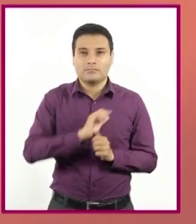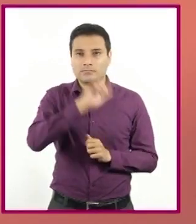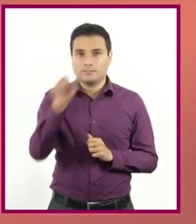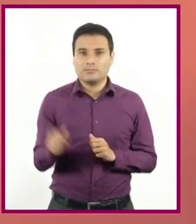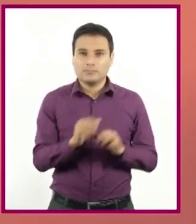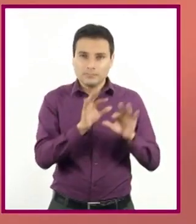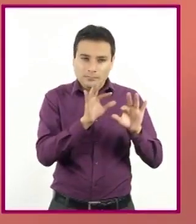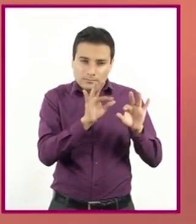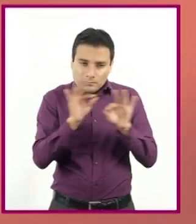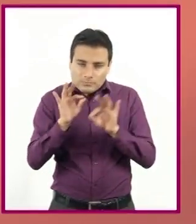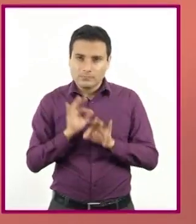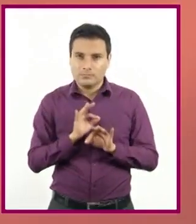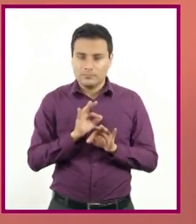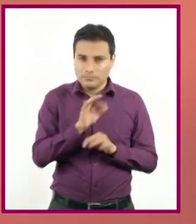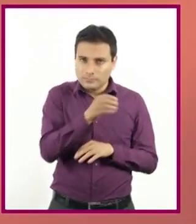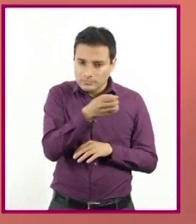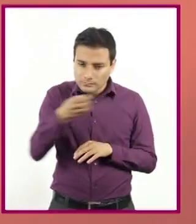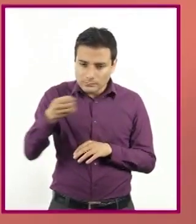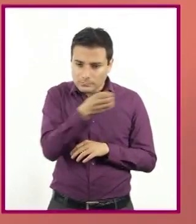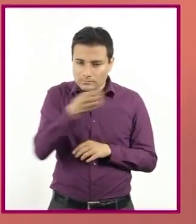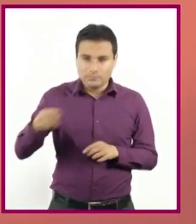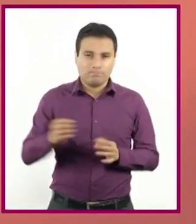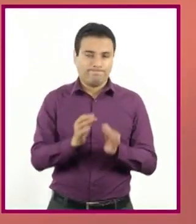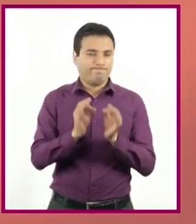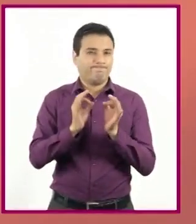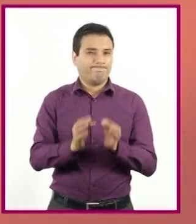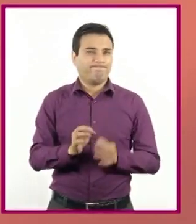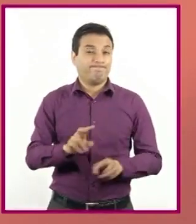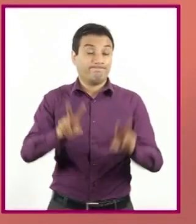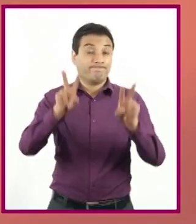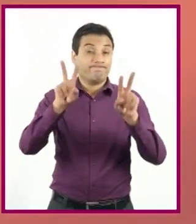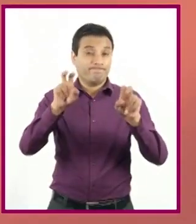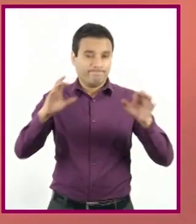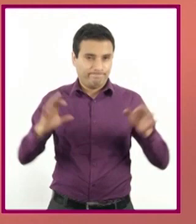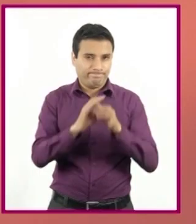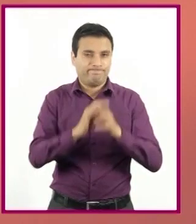de los datos que responden al tema a tratar.